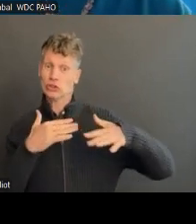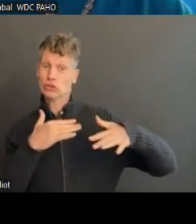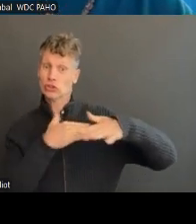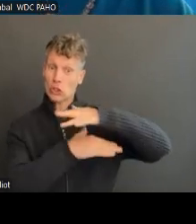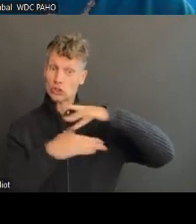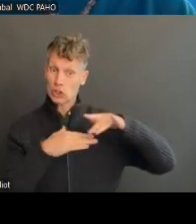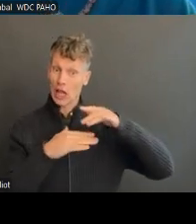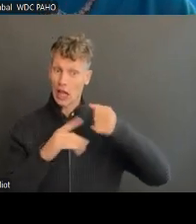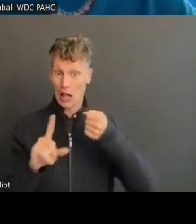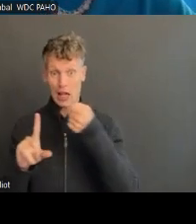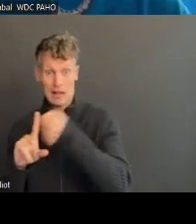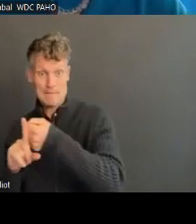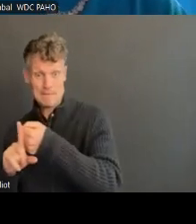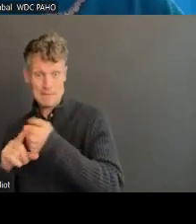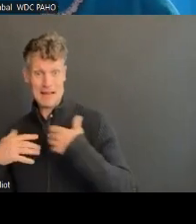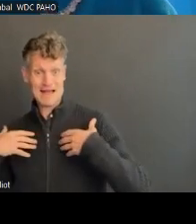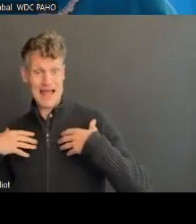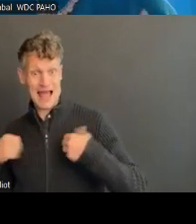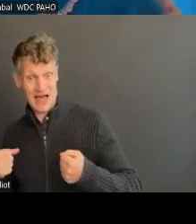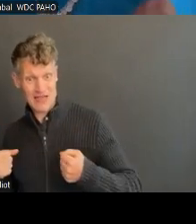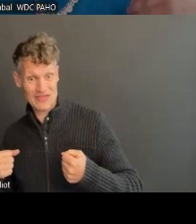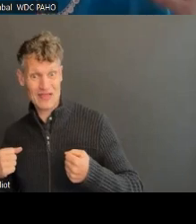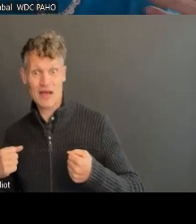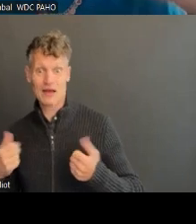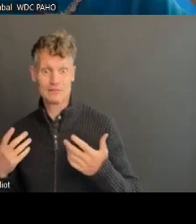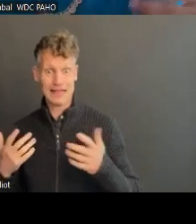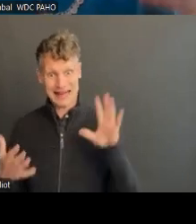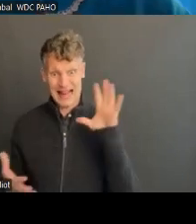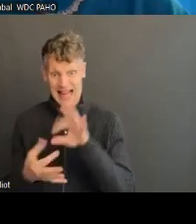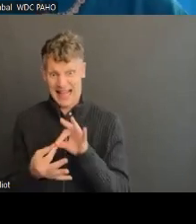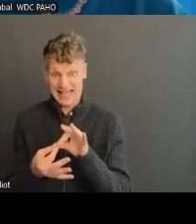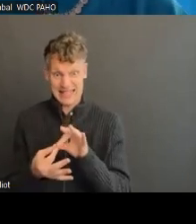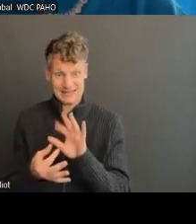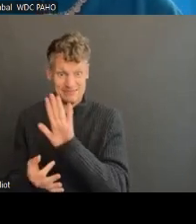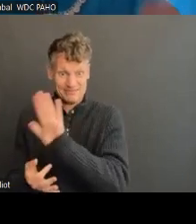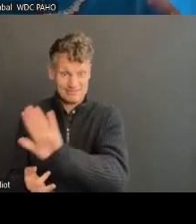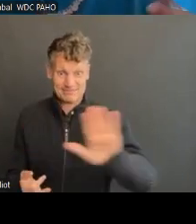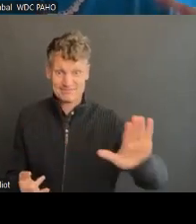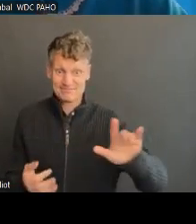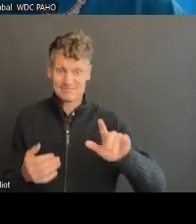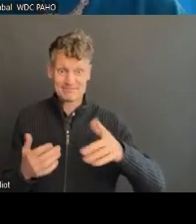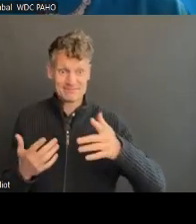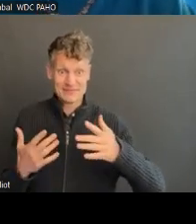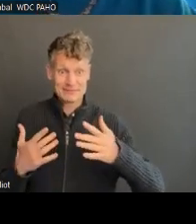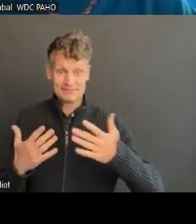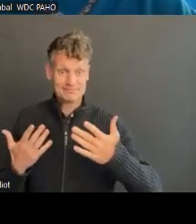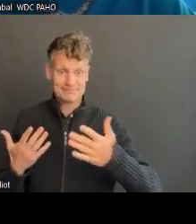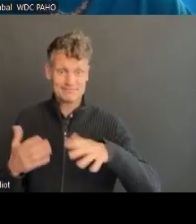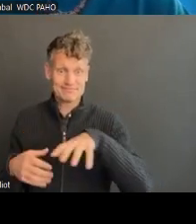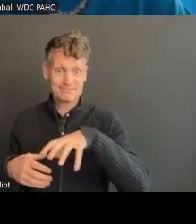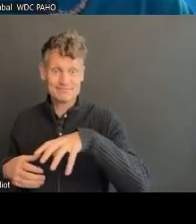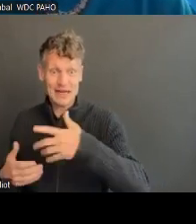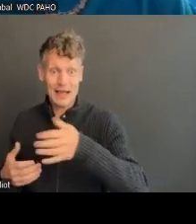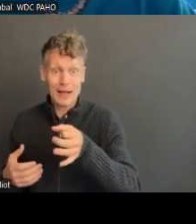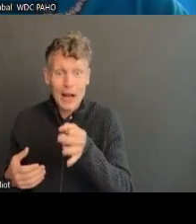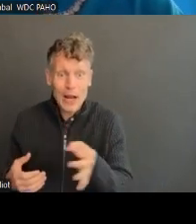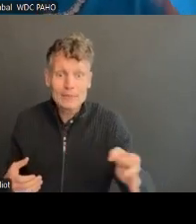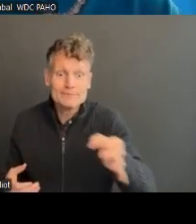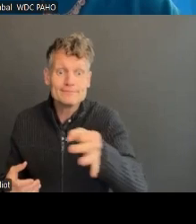comunidades conviven. En ese marco, ¿cierto? Nosotros tratamos de avanzar en cómo veíamos esto en el marco de las